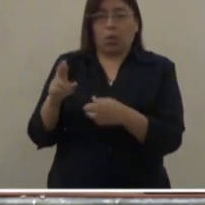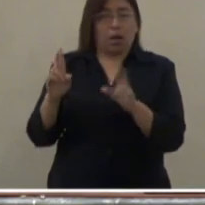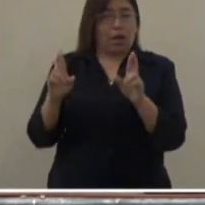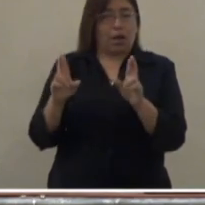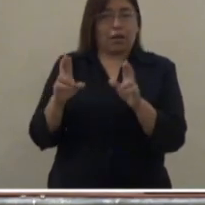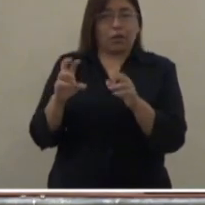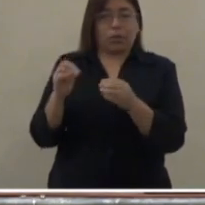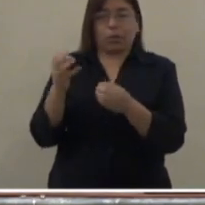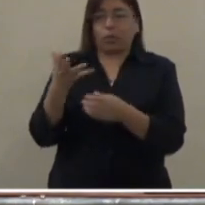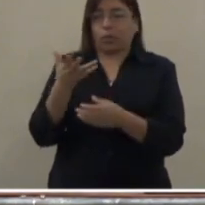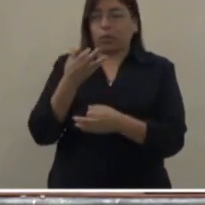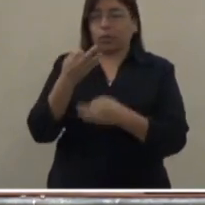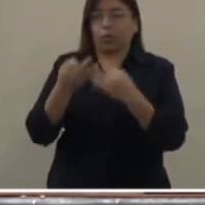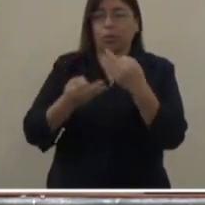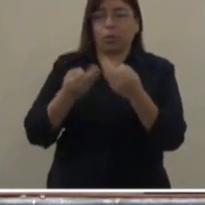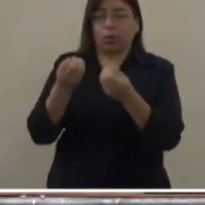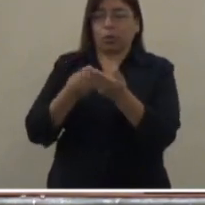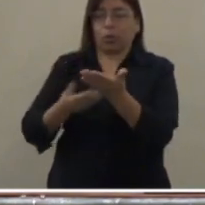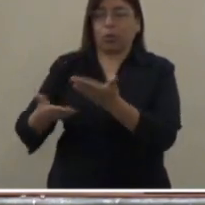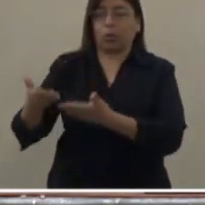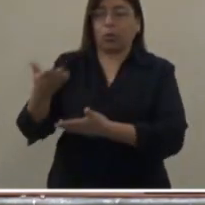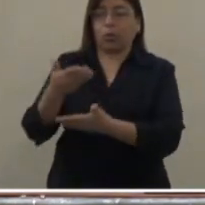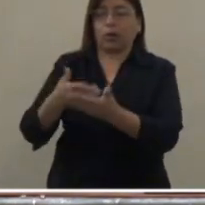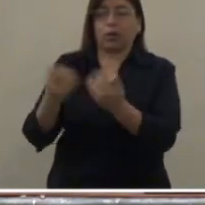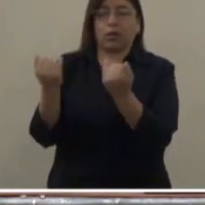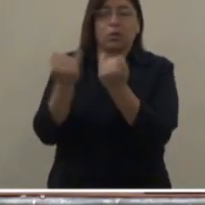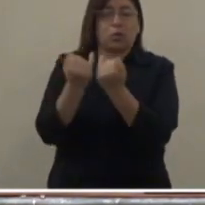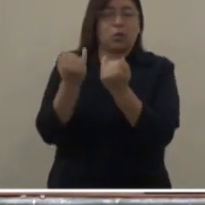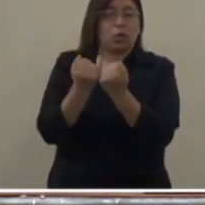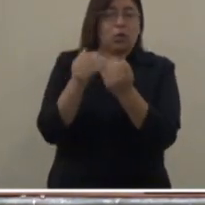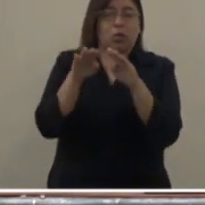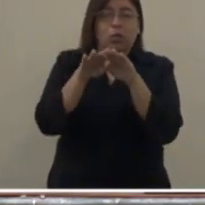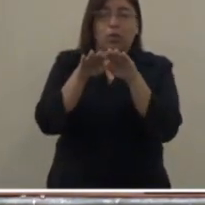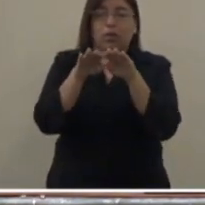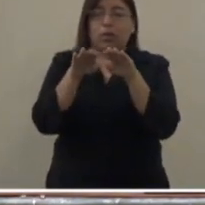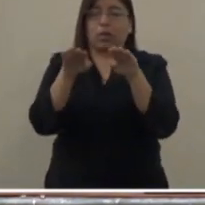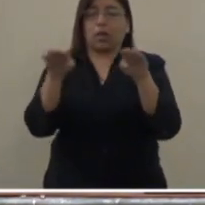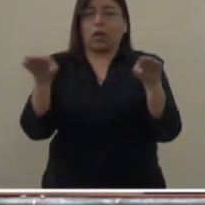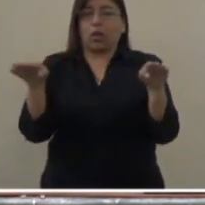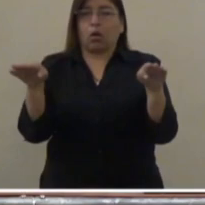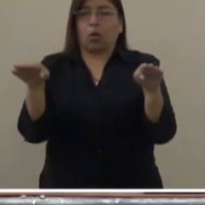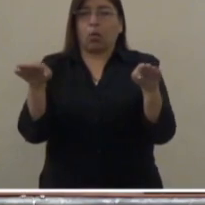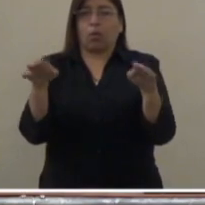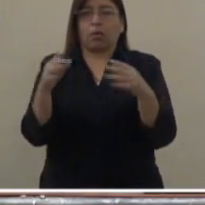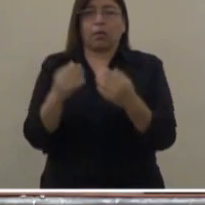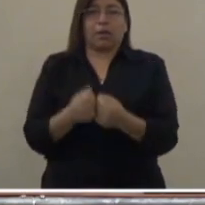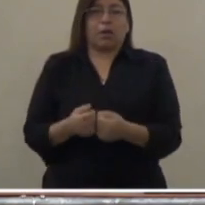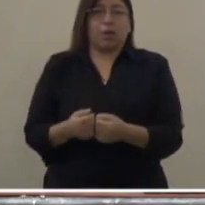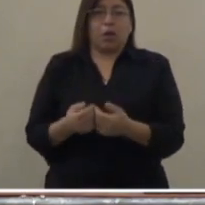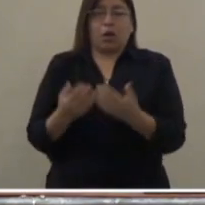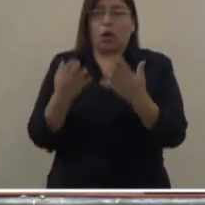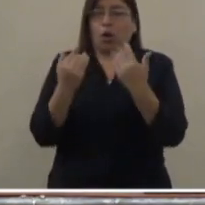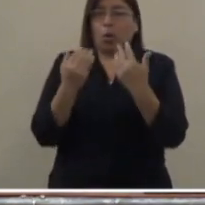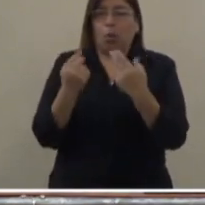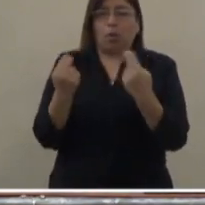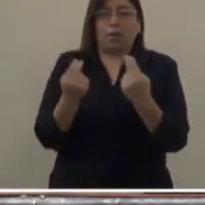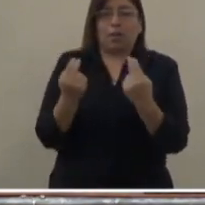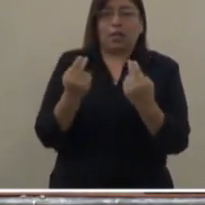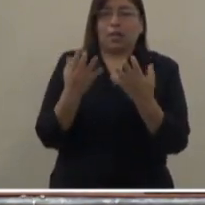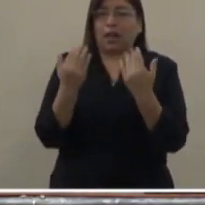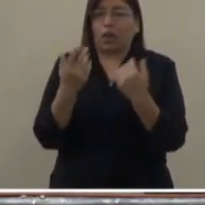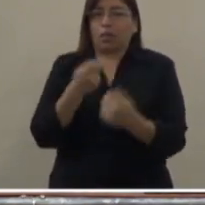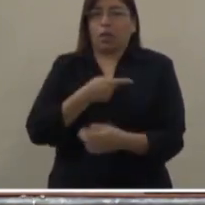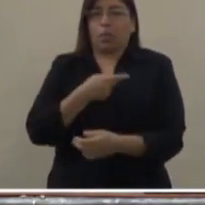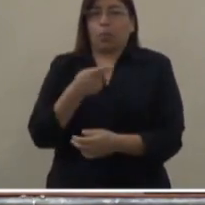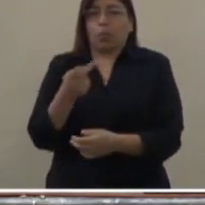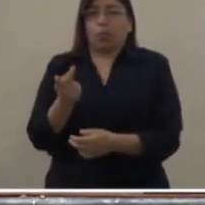de tal manera que entre ellos no había hambre, no había mayor necesidad.